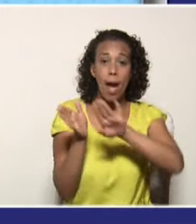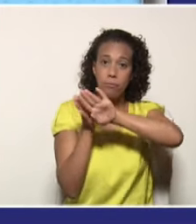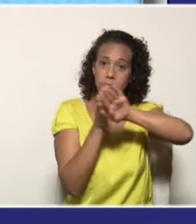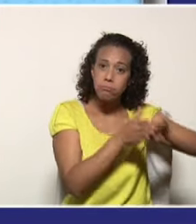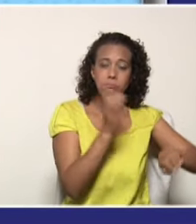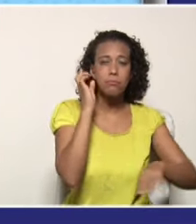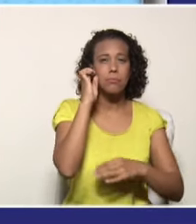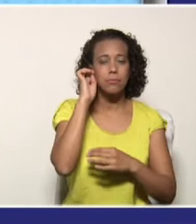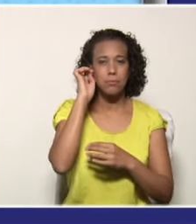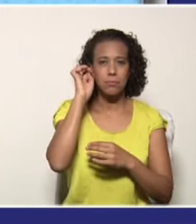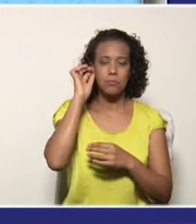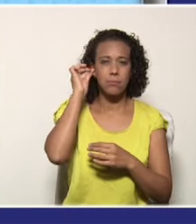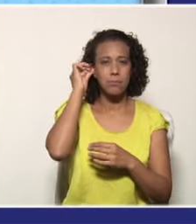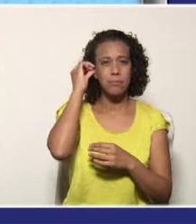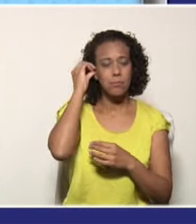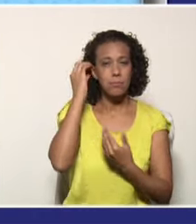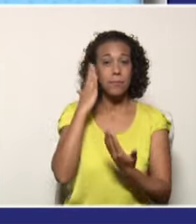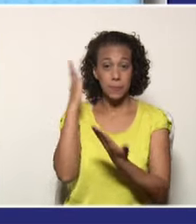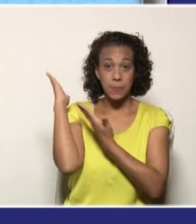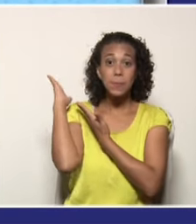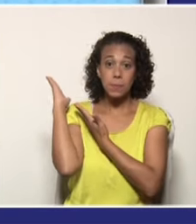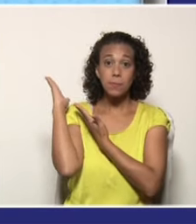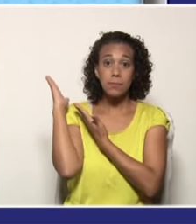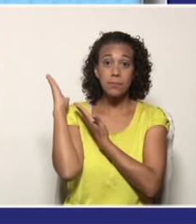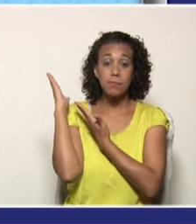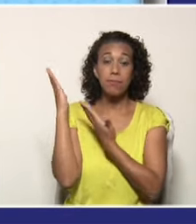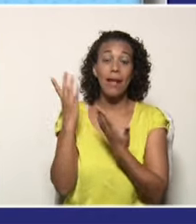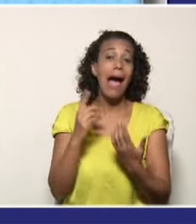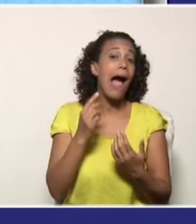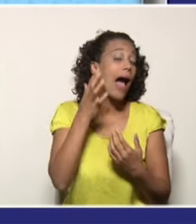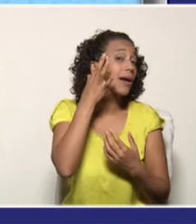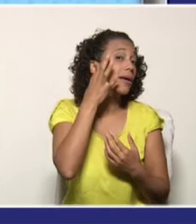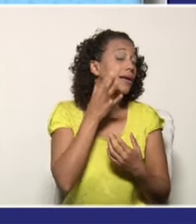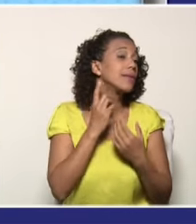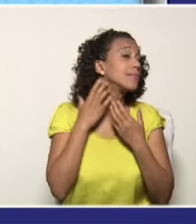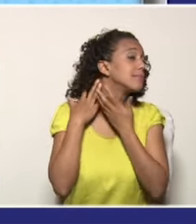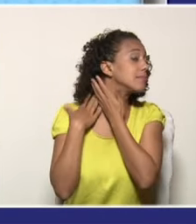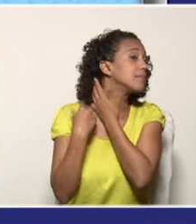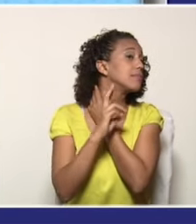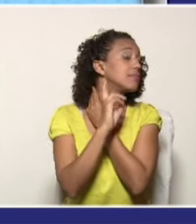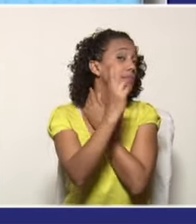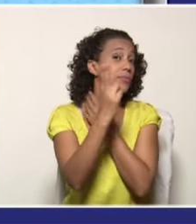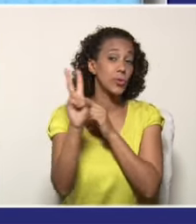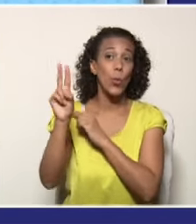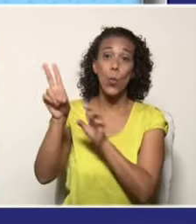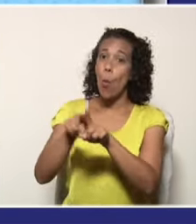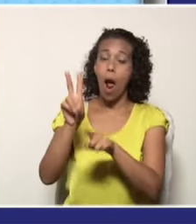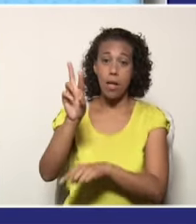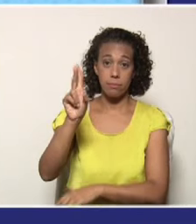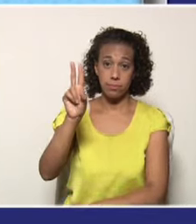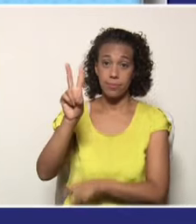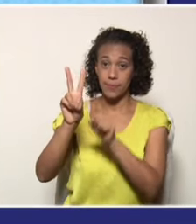nosotros tomarnos la presión arterial o el pulso es a través de la carótida, colocando